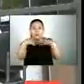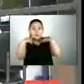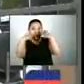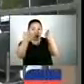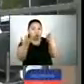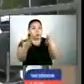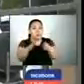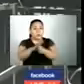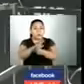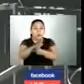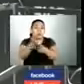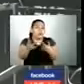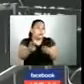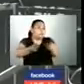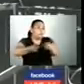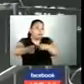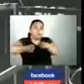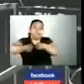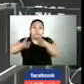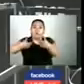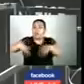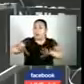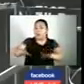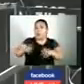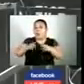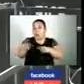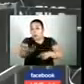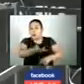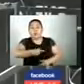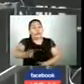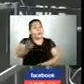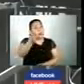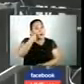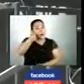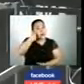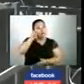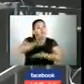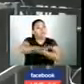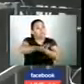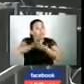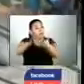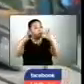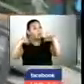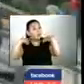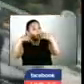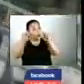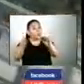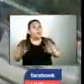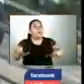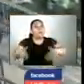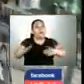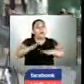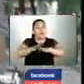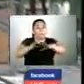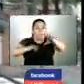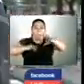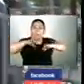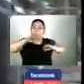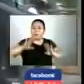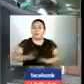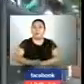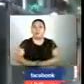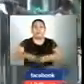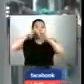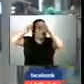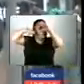pandemia está controlada. Sin embargo, todos debemos seguir cuidando las medidas de bioseguridad para evitar ser contagiados.